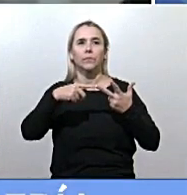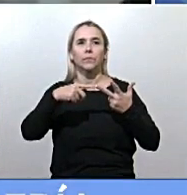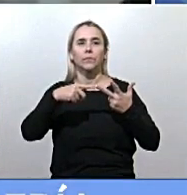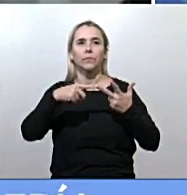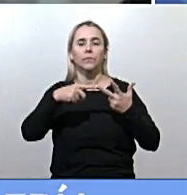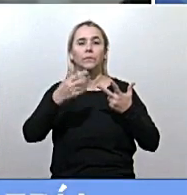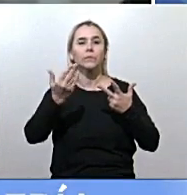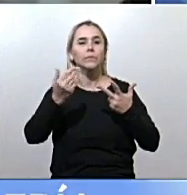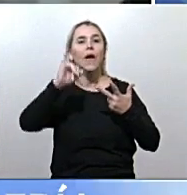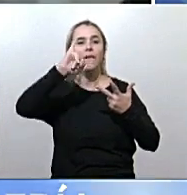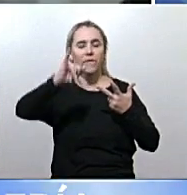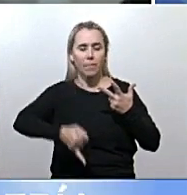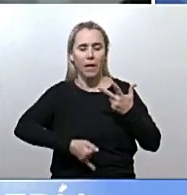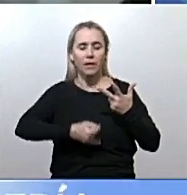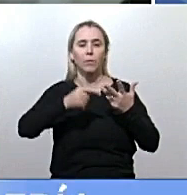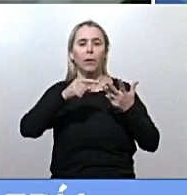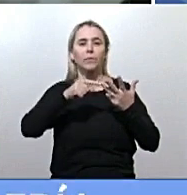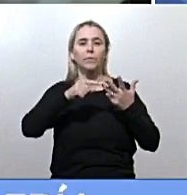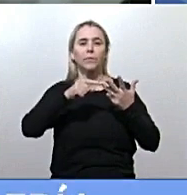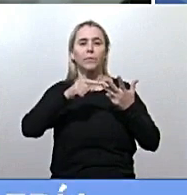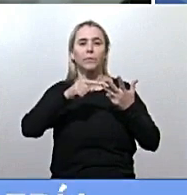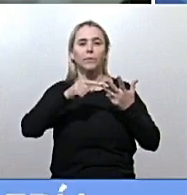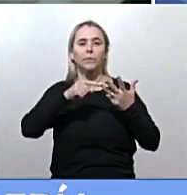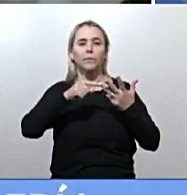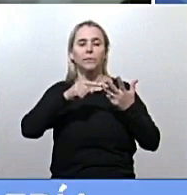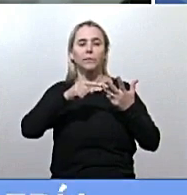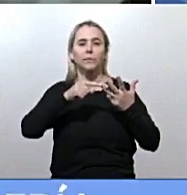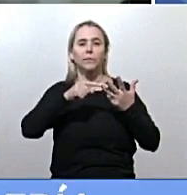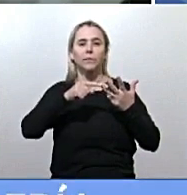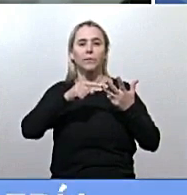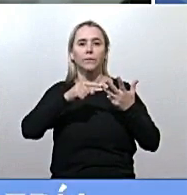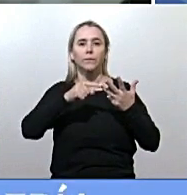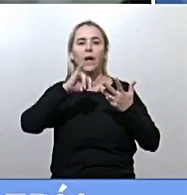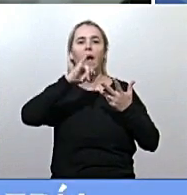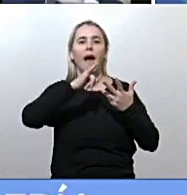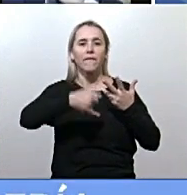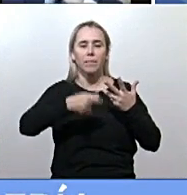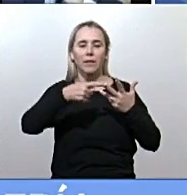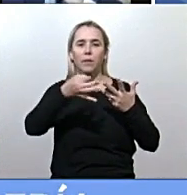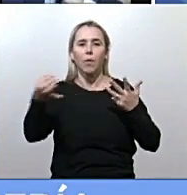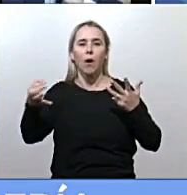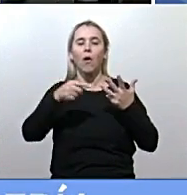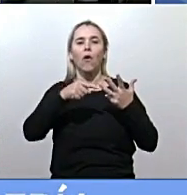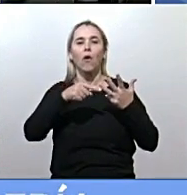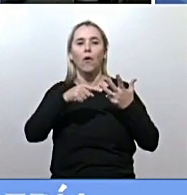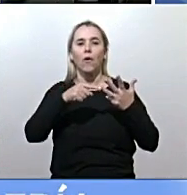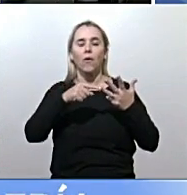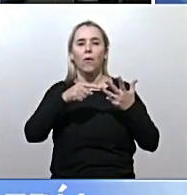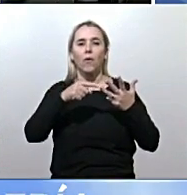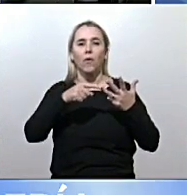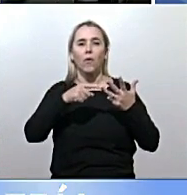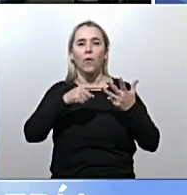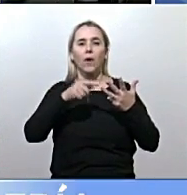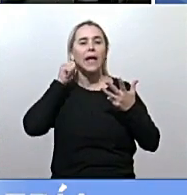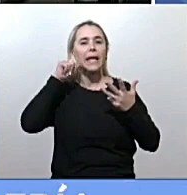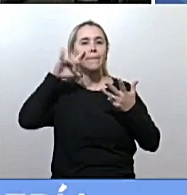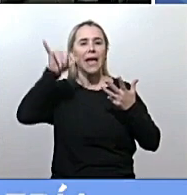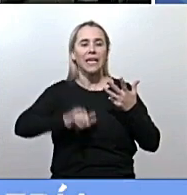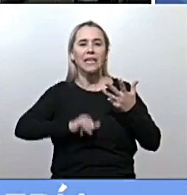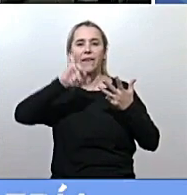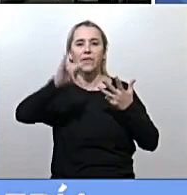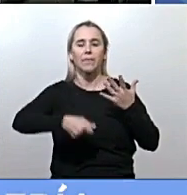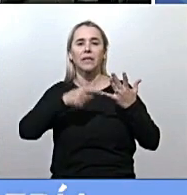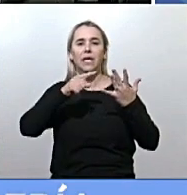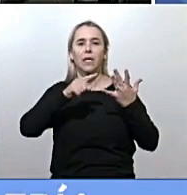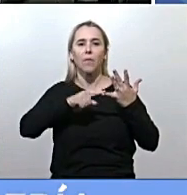Senadora Jacopo, su voto. Afirmativo, señor secretario. Afirmativo, senadora. Muchas gracias. Senadora Jiménez,